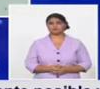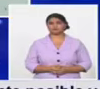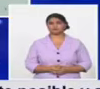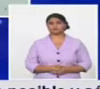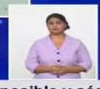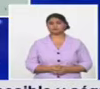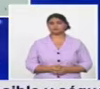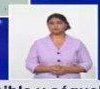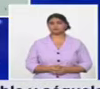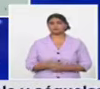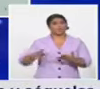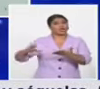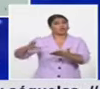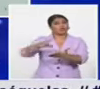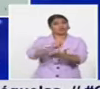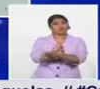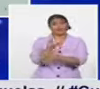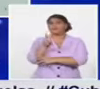24